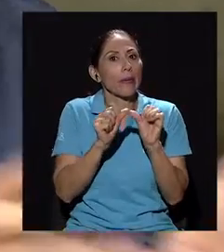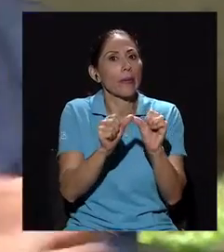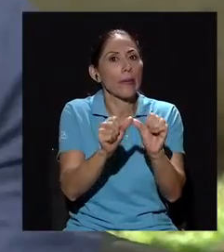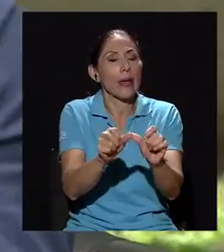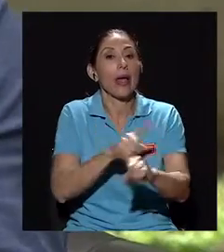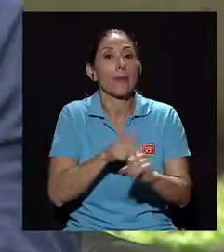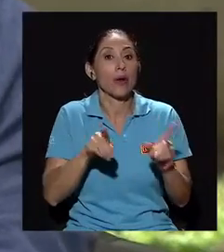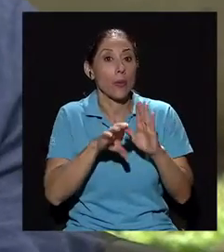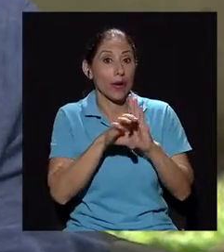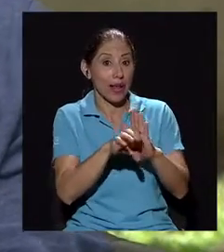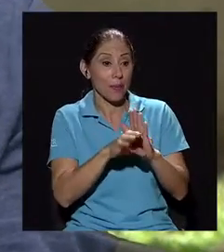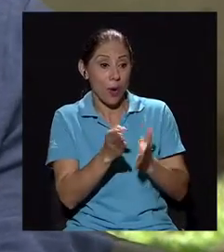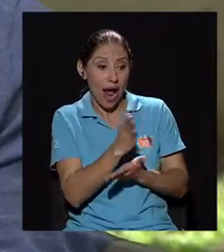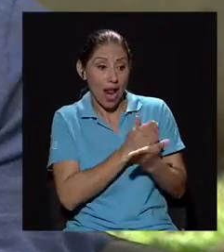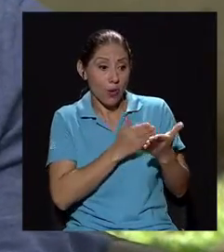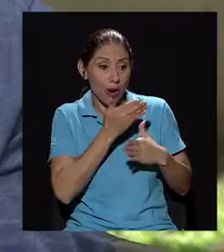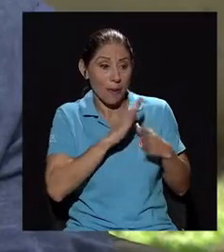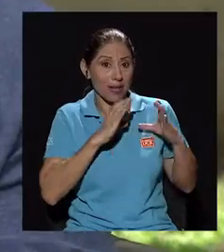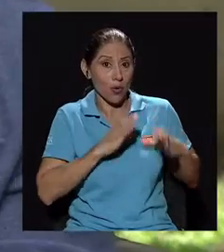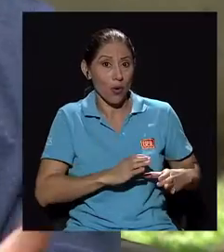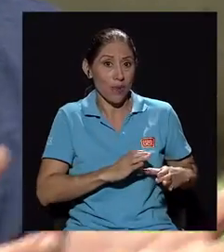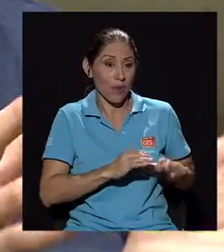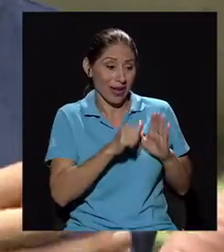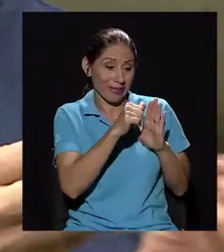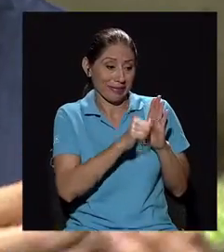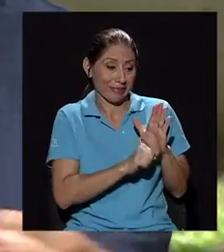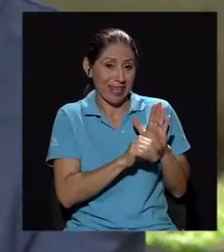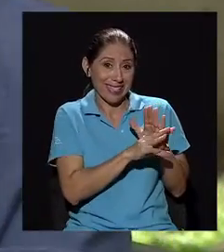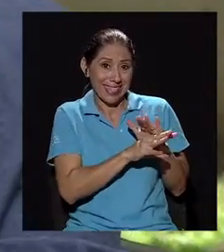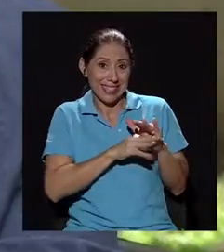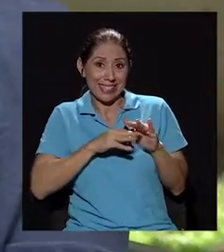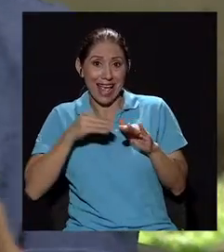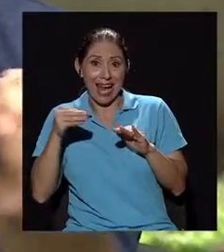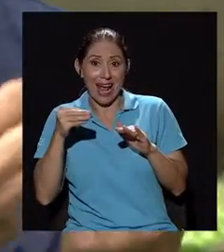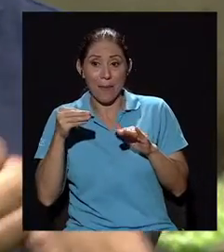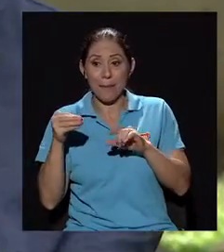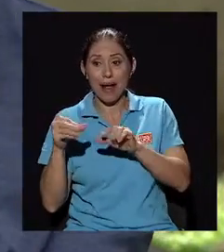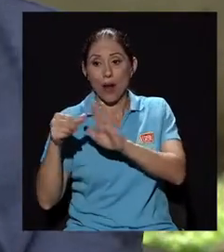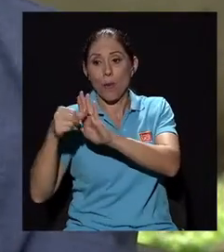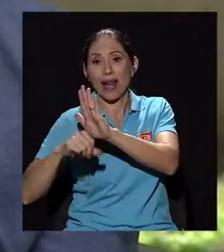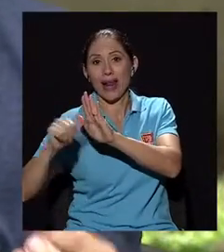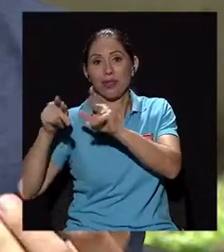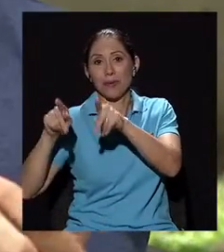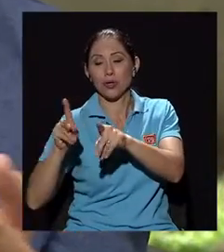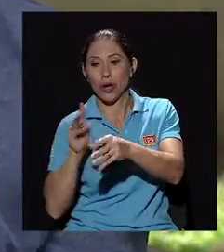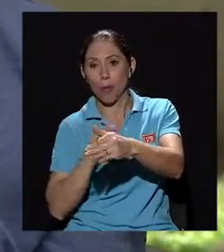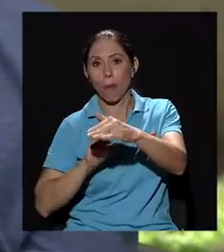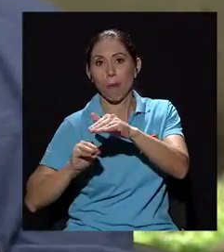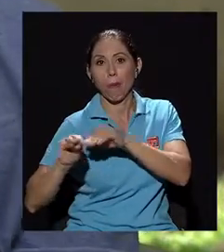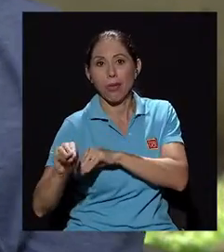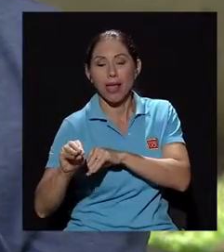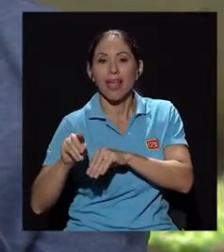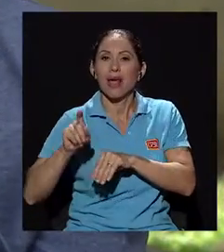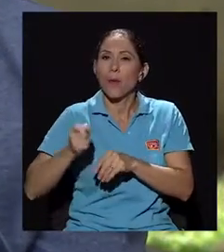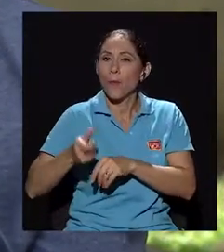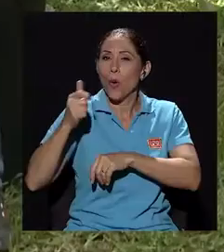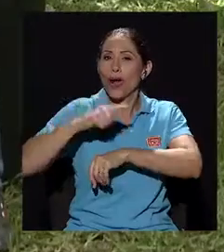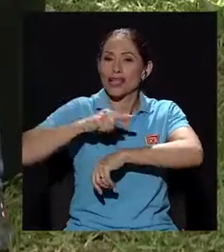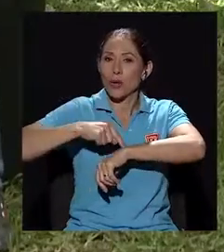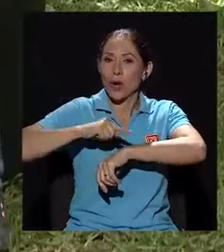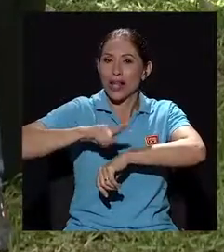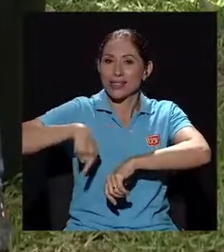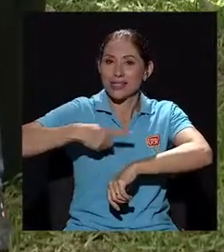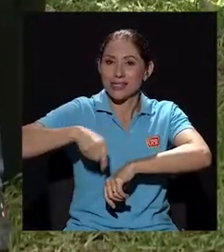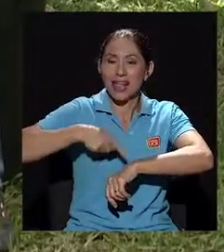del cuerpo para ponerlo a otro, estamos hablando que son muy poquitas horas, uh-huh, muy poquitas horas, uh-huh, en donde inclusive tiene